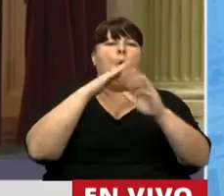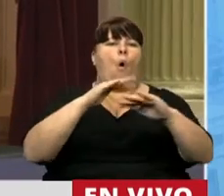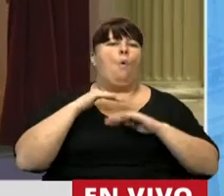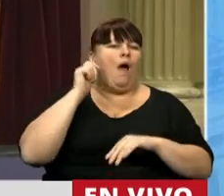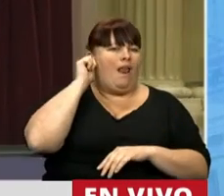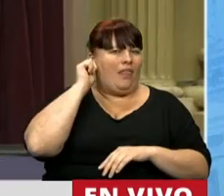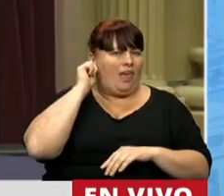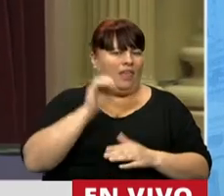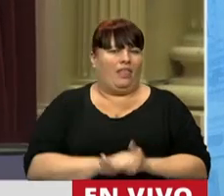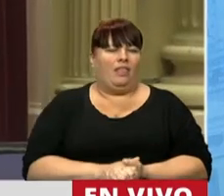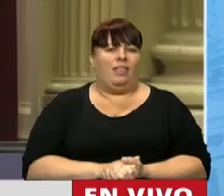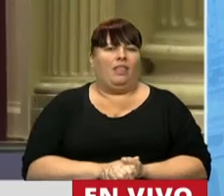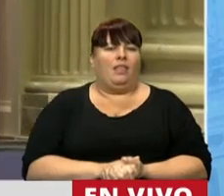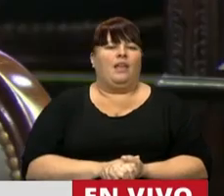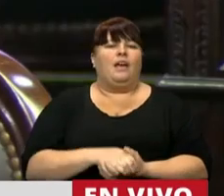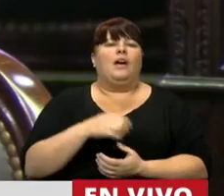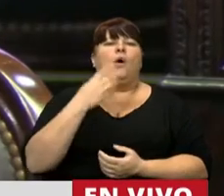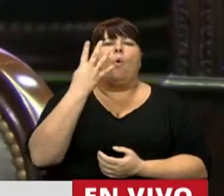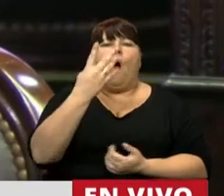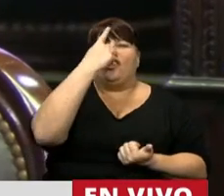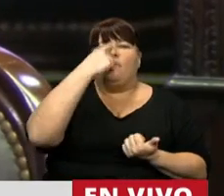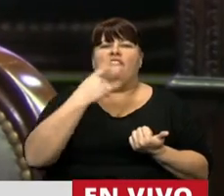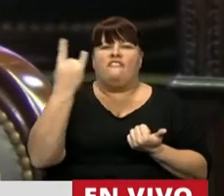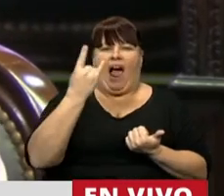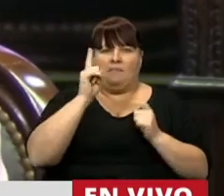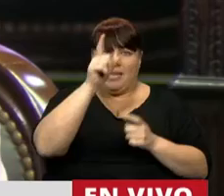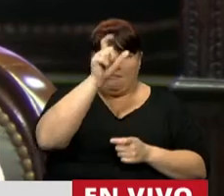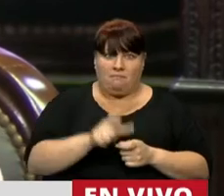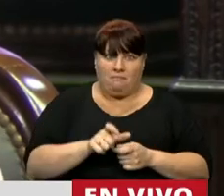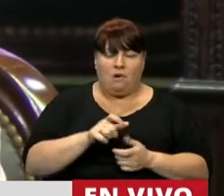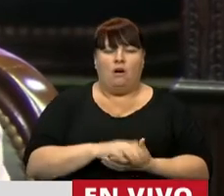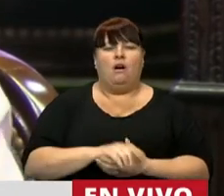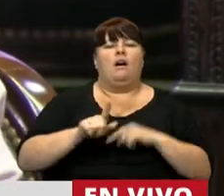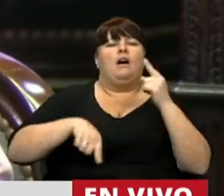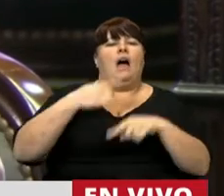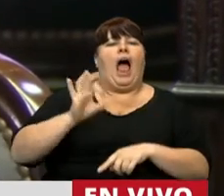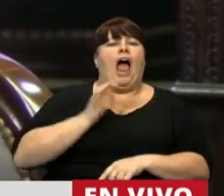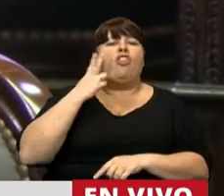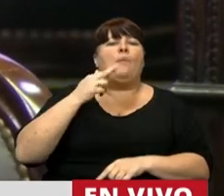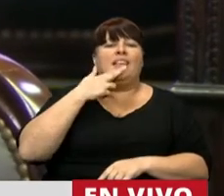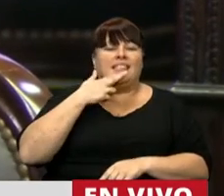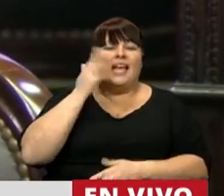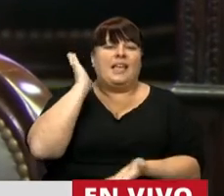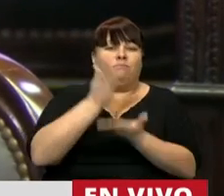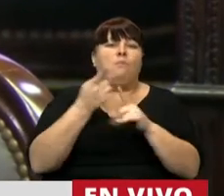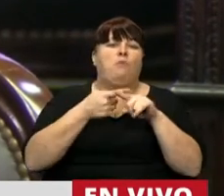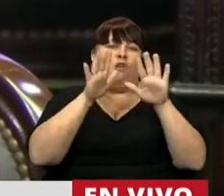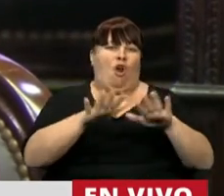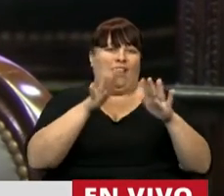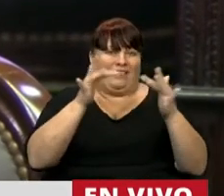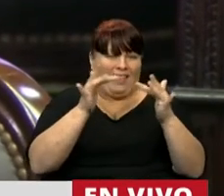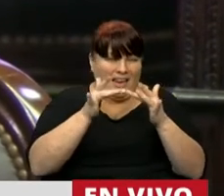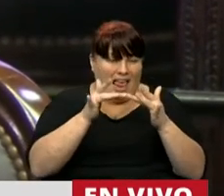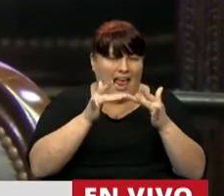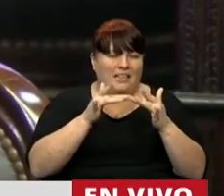edad. Tenía 4 perfiles falsos. En el 2017 fue condenado por grooming